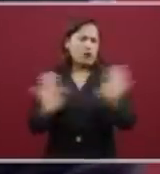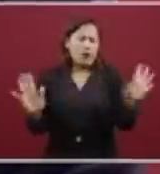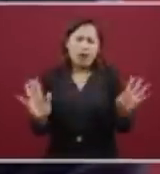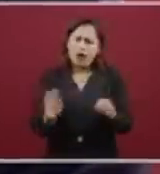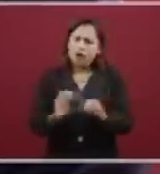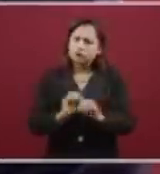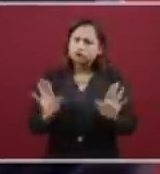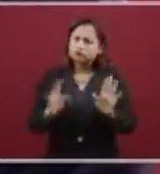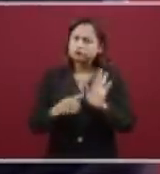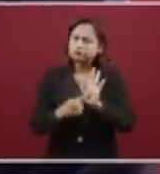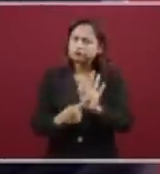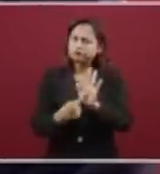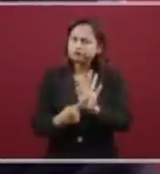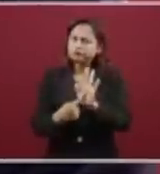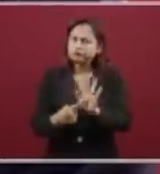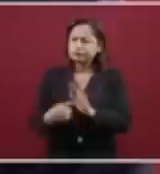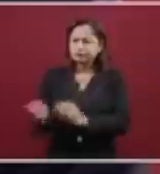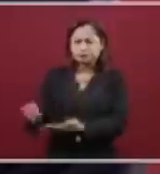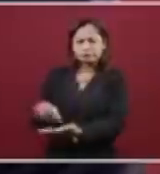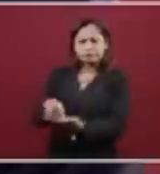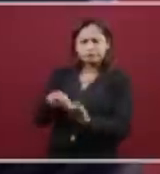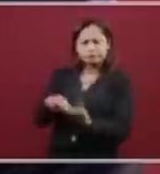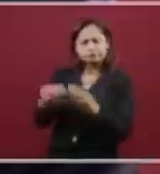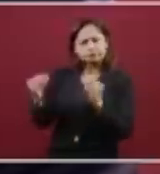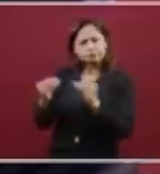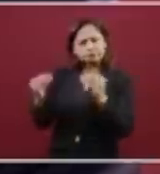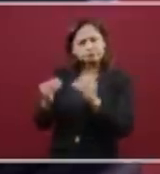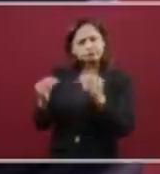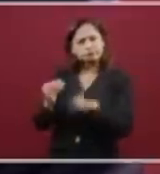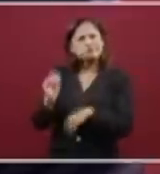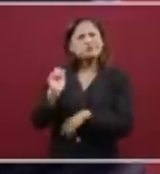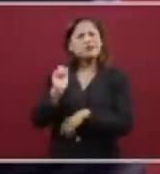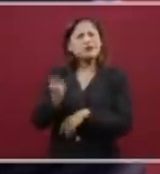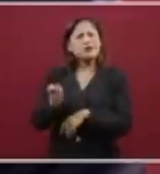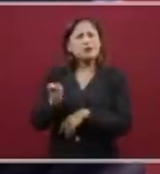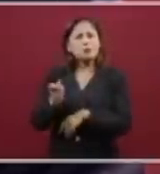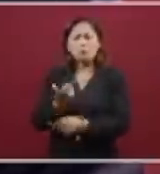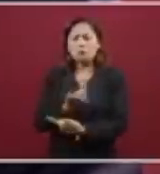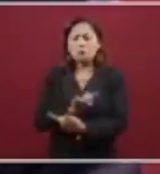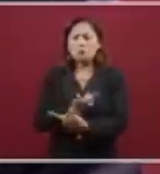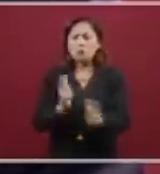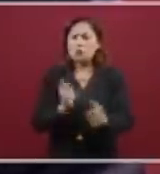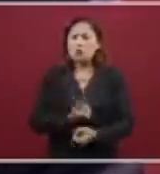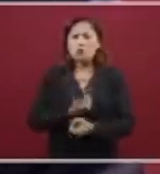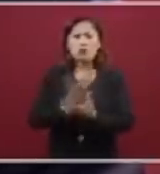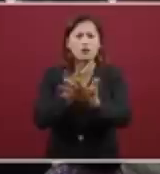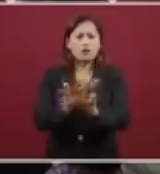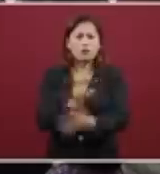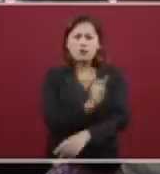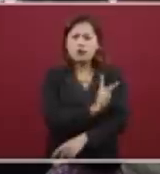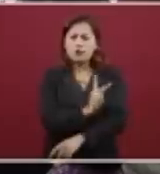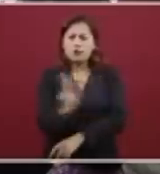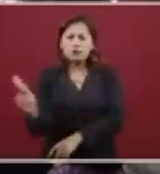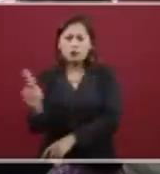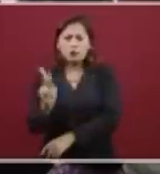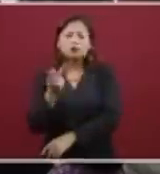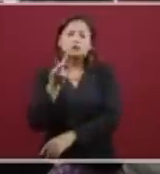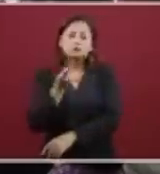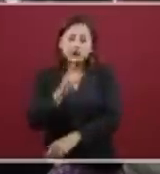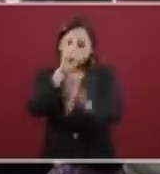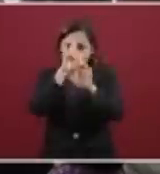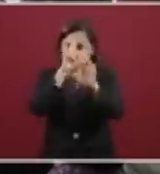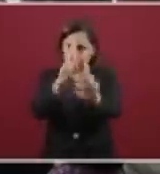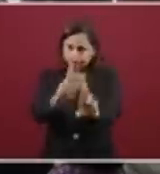entendiendo de que todos podemos manifestarnos de manera respetos presidente